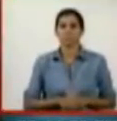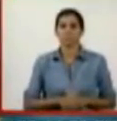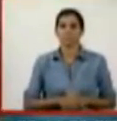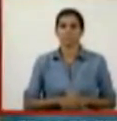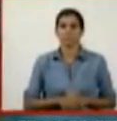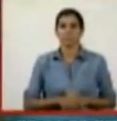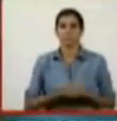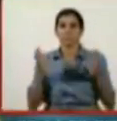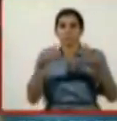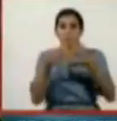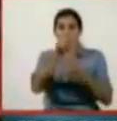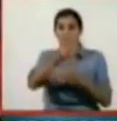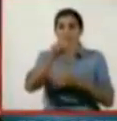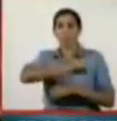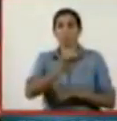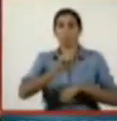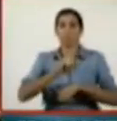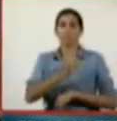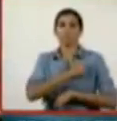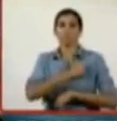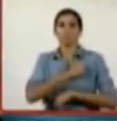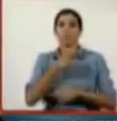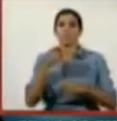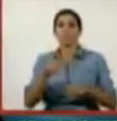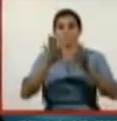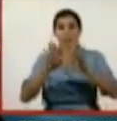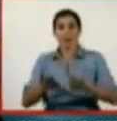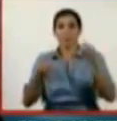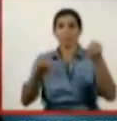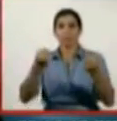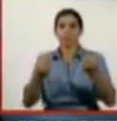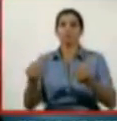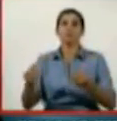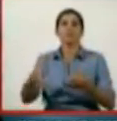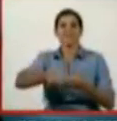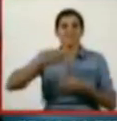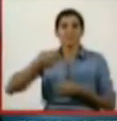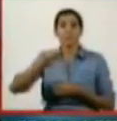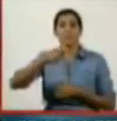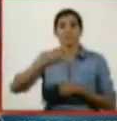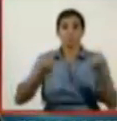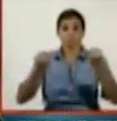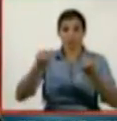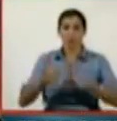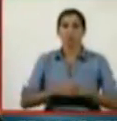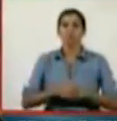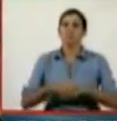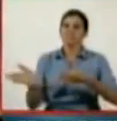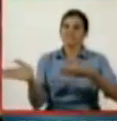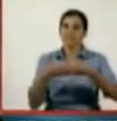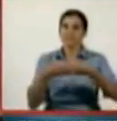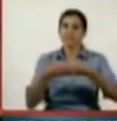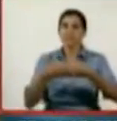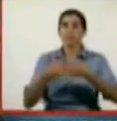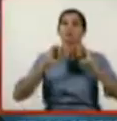personas de la policía de Chaco y paramos unos carros le quitamos las llaves a los conductores que estaban allí y trancamos en ese momento la